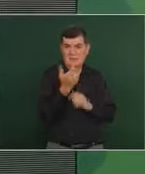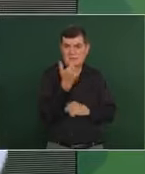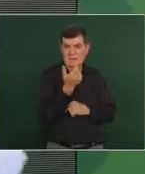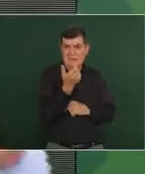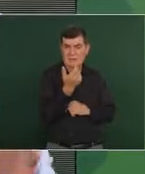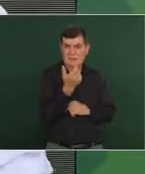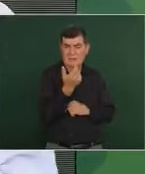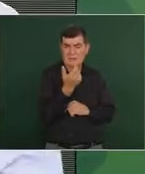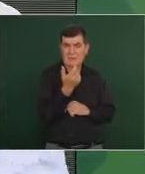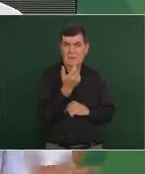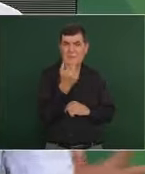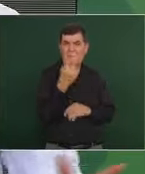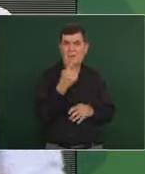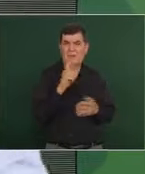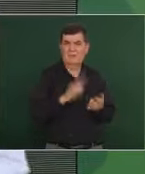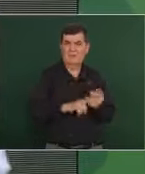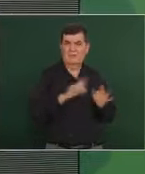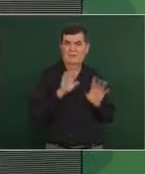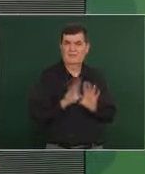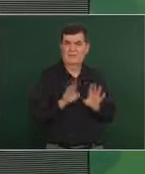de manera mercenaria,